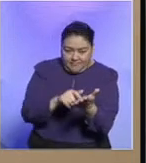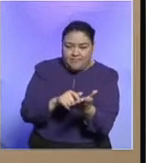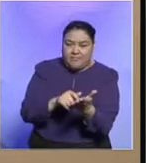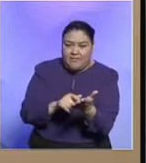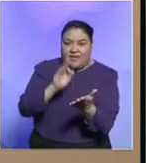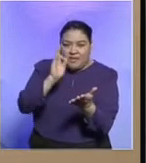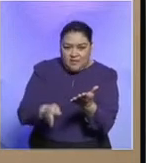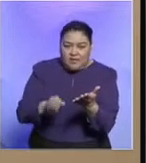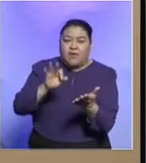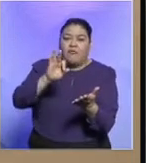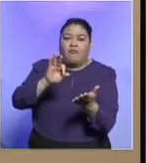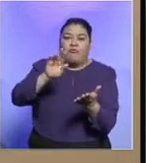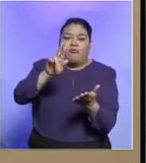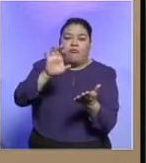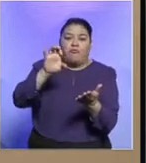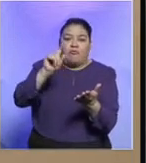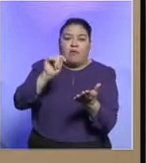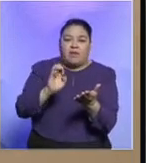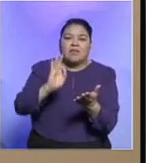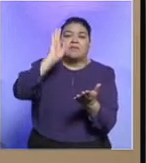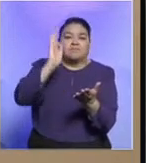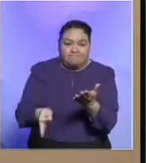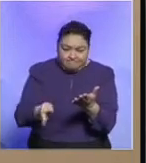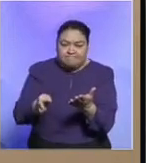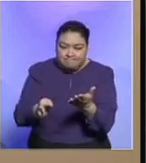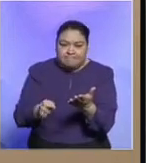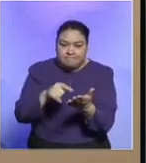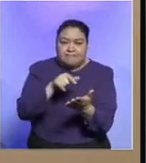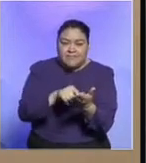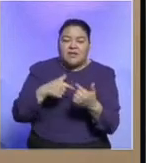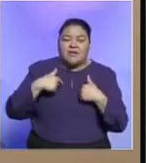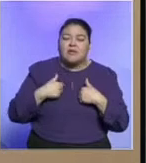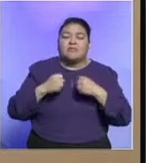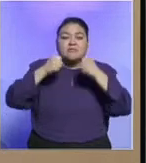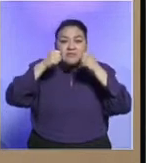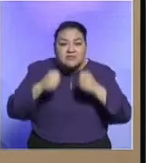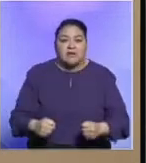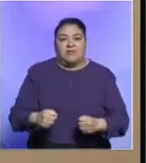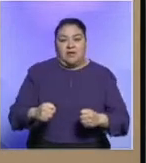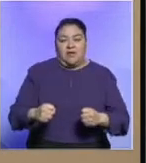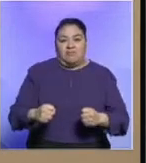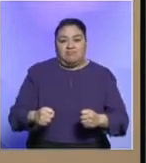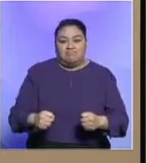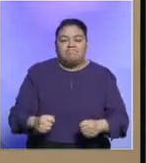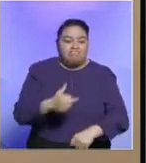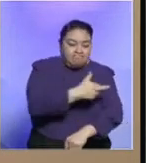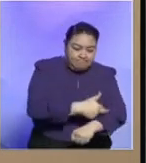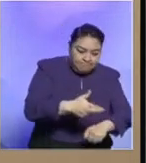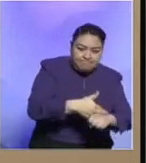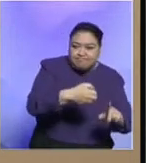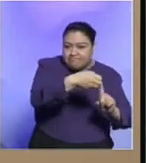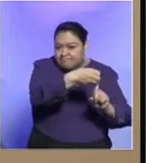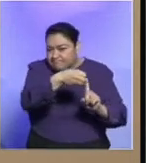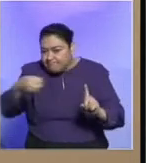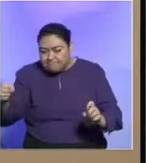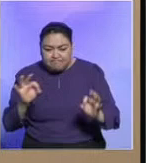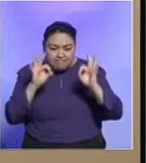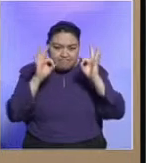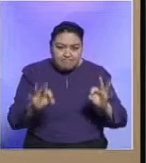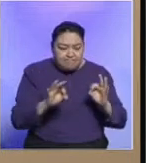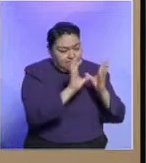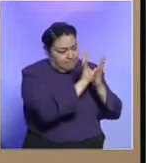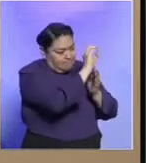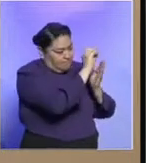magistrado Felipe Alfredo Fuentes Barreras, convencida que estamos, por supuesto,